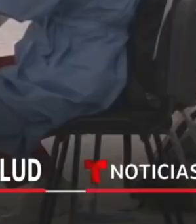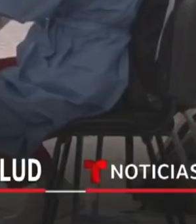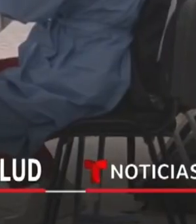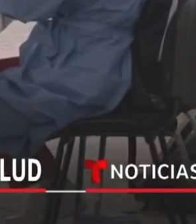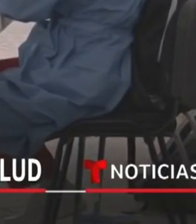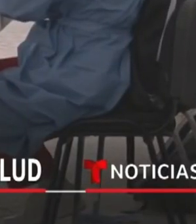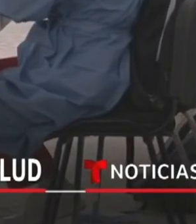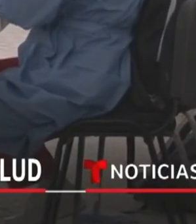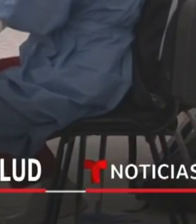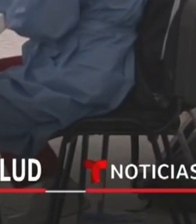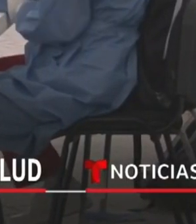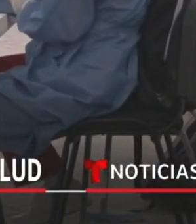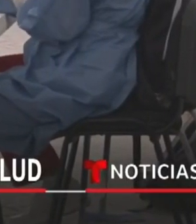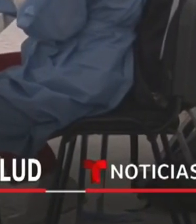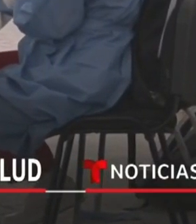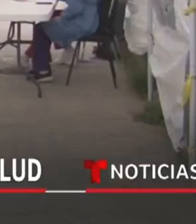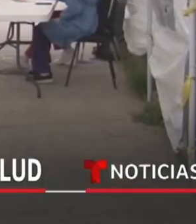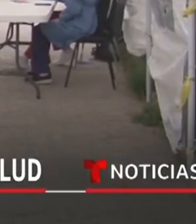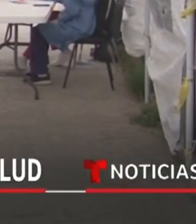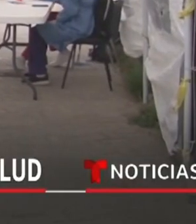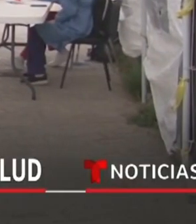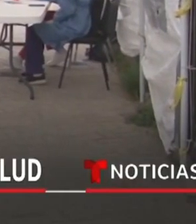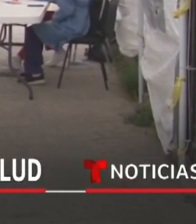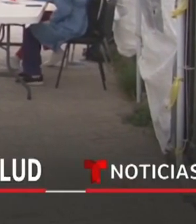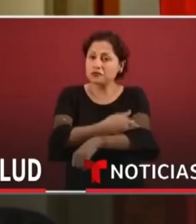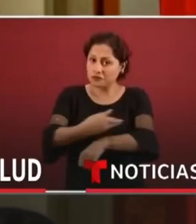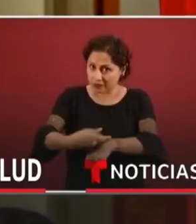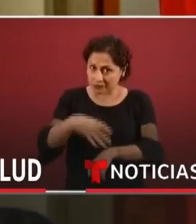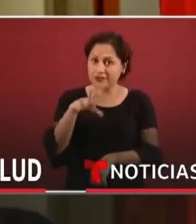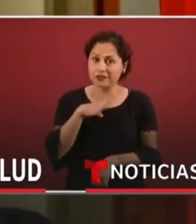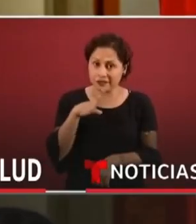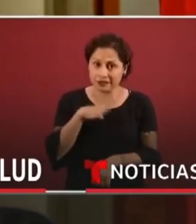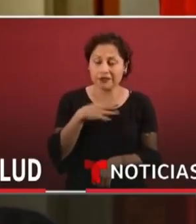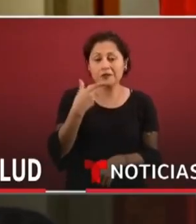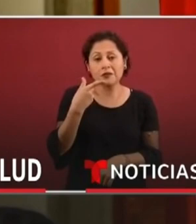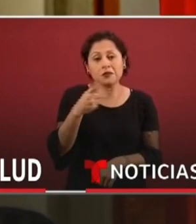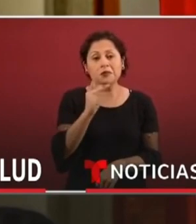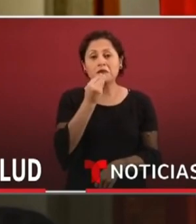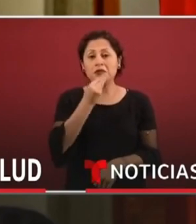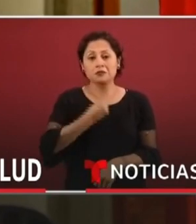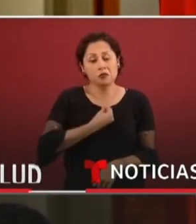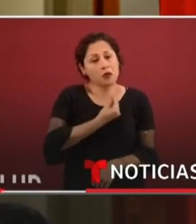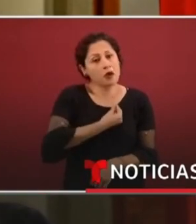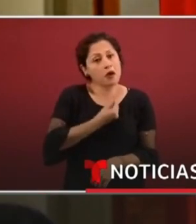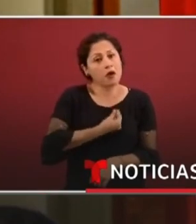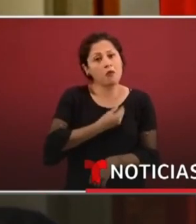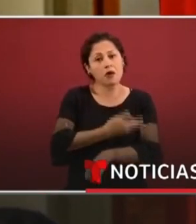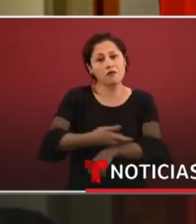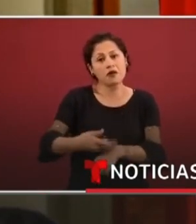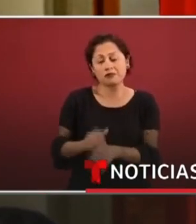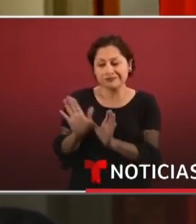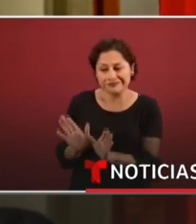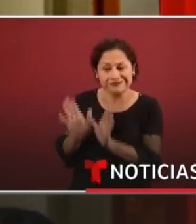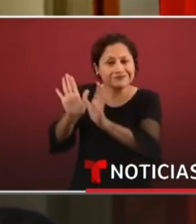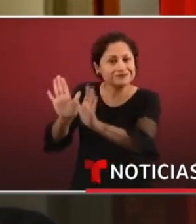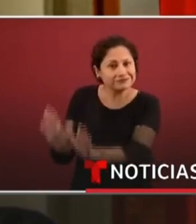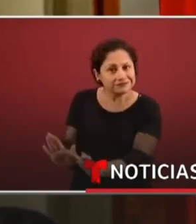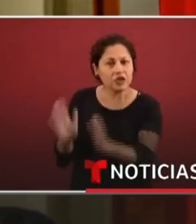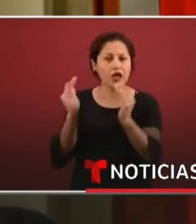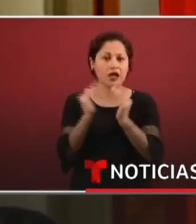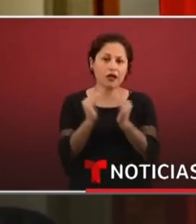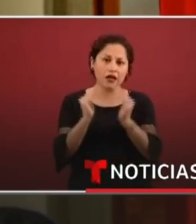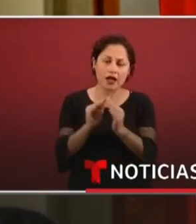propias casas. Eso y más, viven los trabajadores de la salud. Estamos dejando nuestras casas,